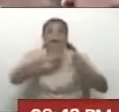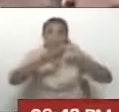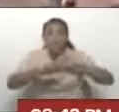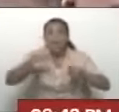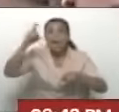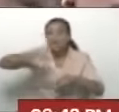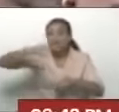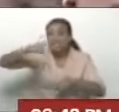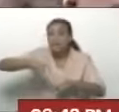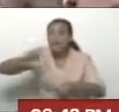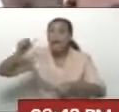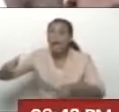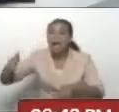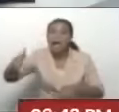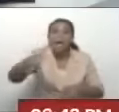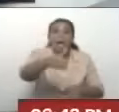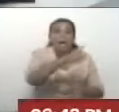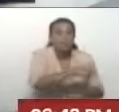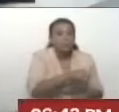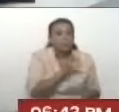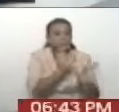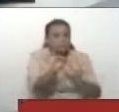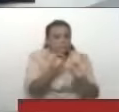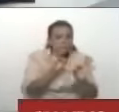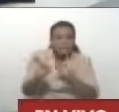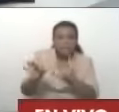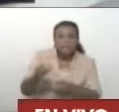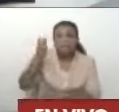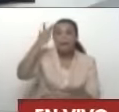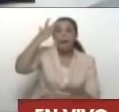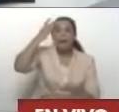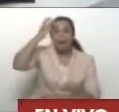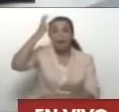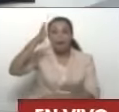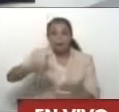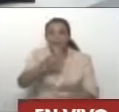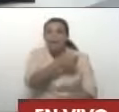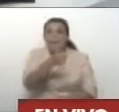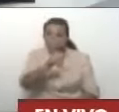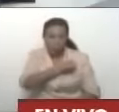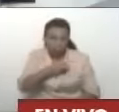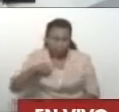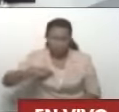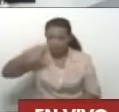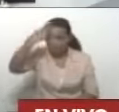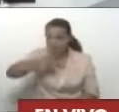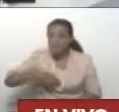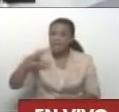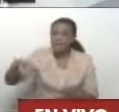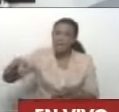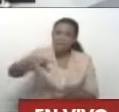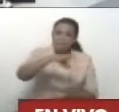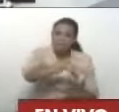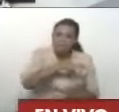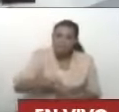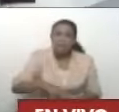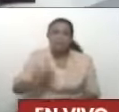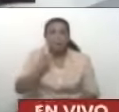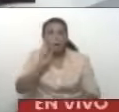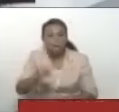adaptarlo al detalle de las capacidades y las potencialidades que tiene cada estado y cada región, para que